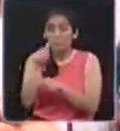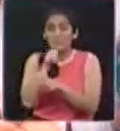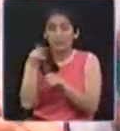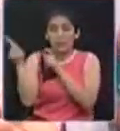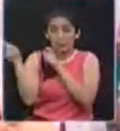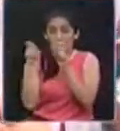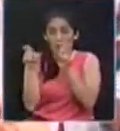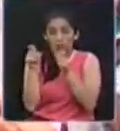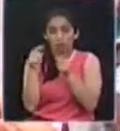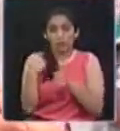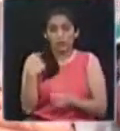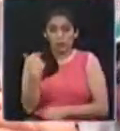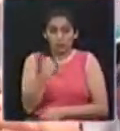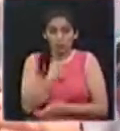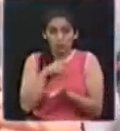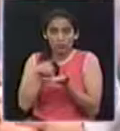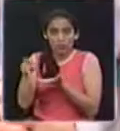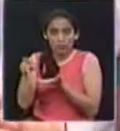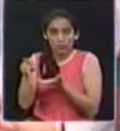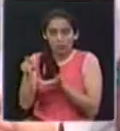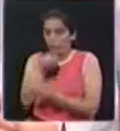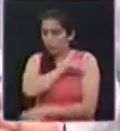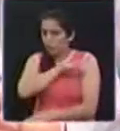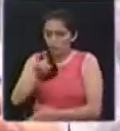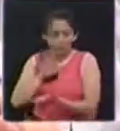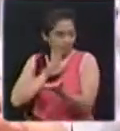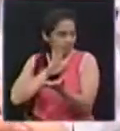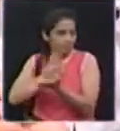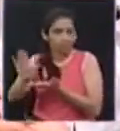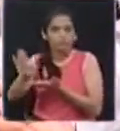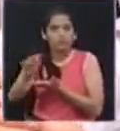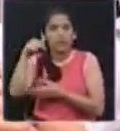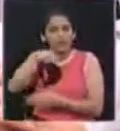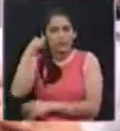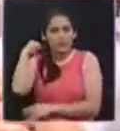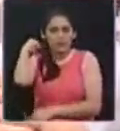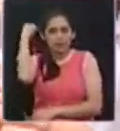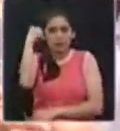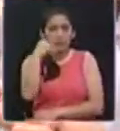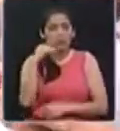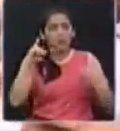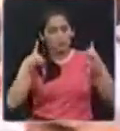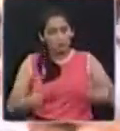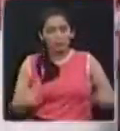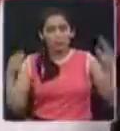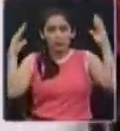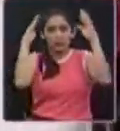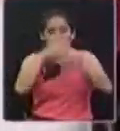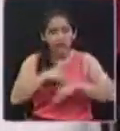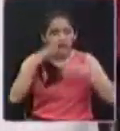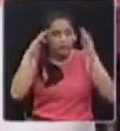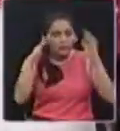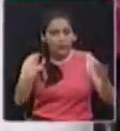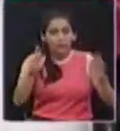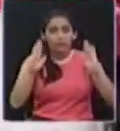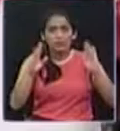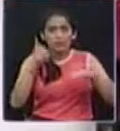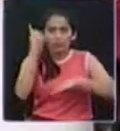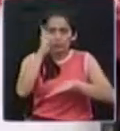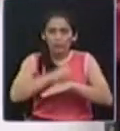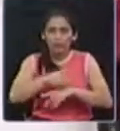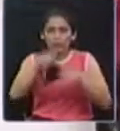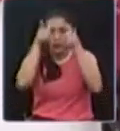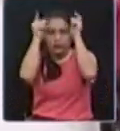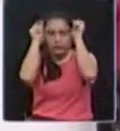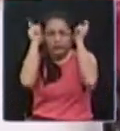concentración hacen diferencia de antes y ahora en la atención médica. Que rechazamos la salud privada,